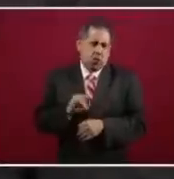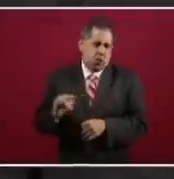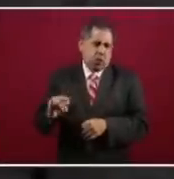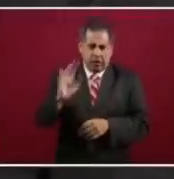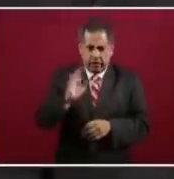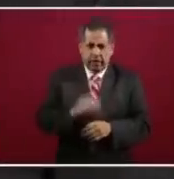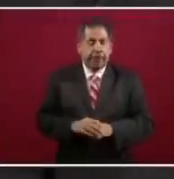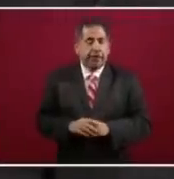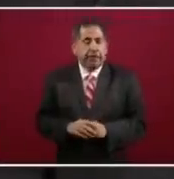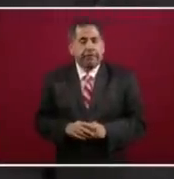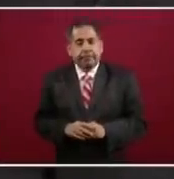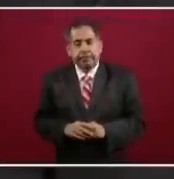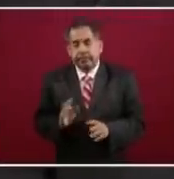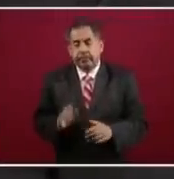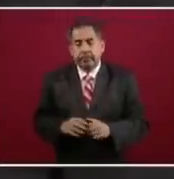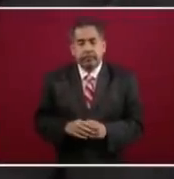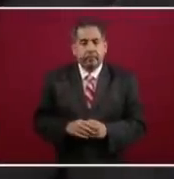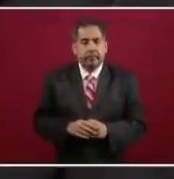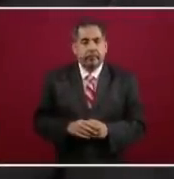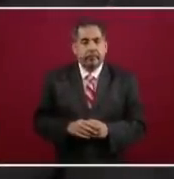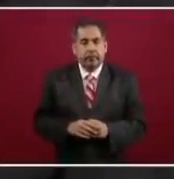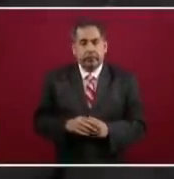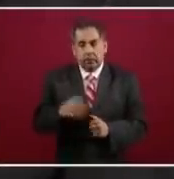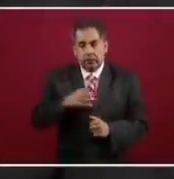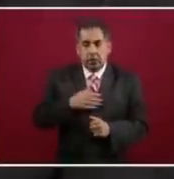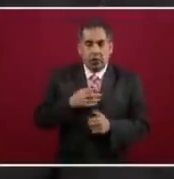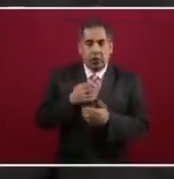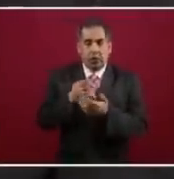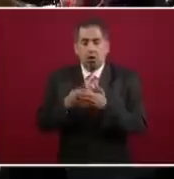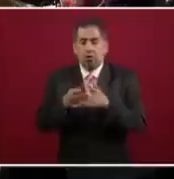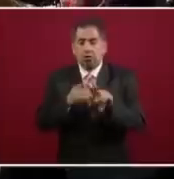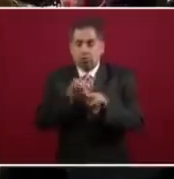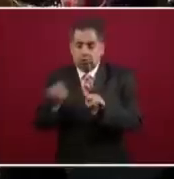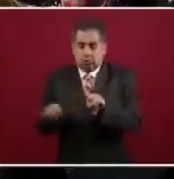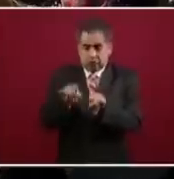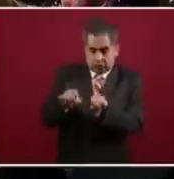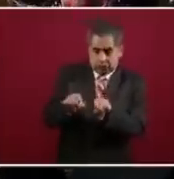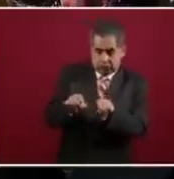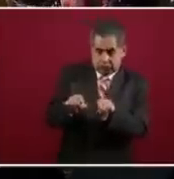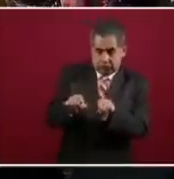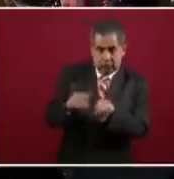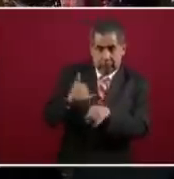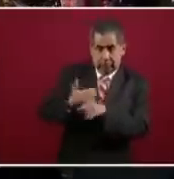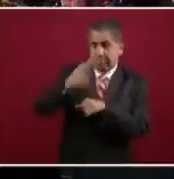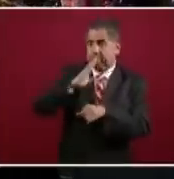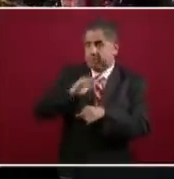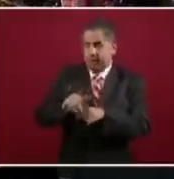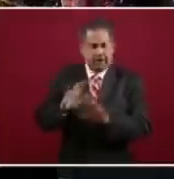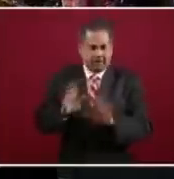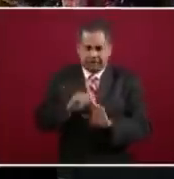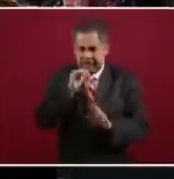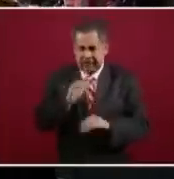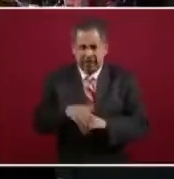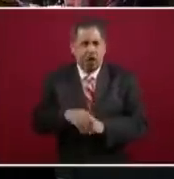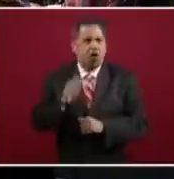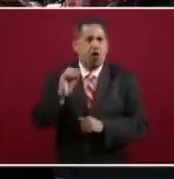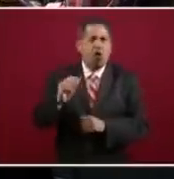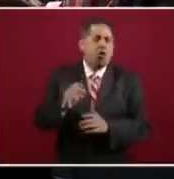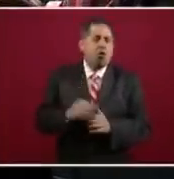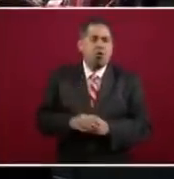y no me estación en doble fila nada me mando